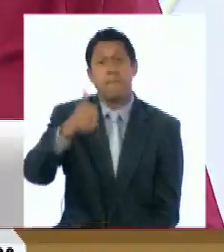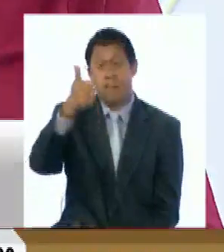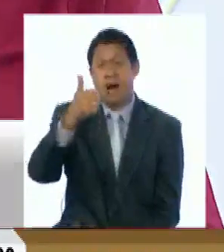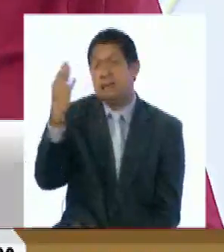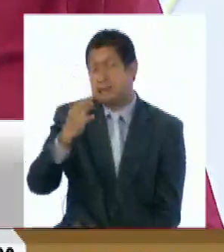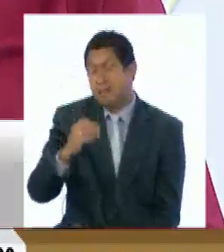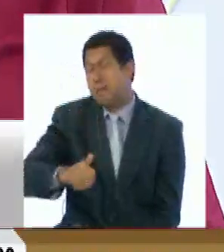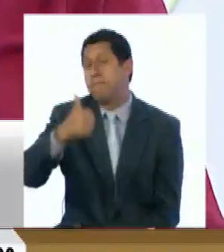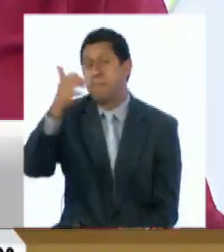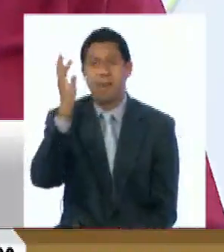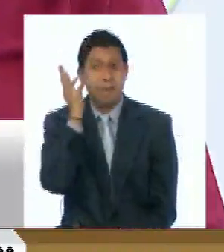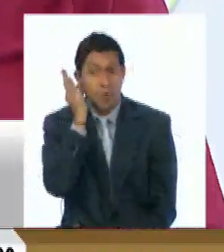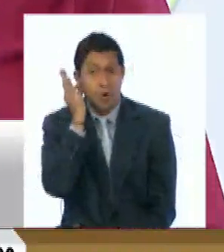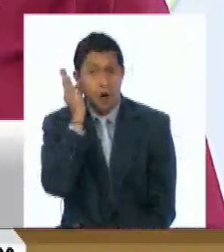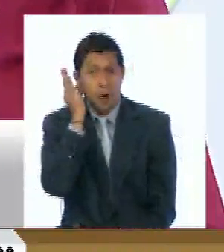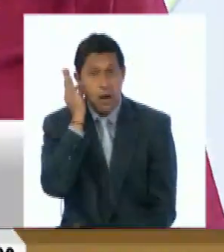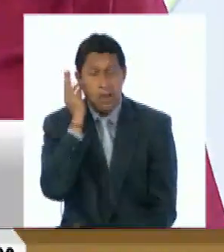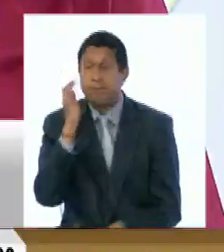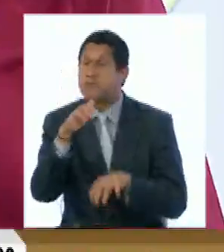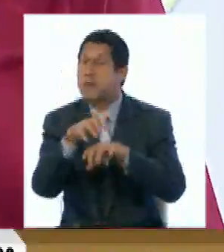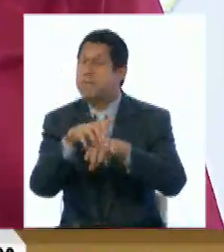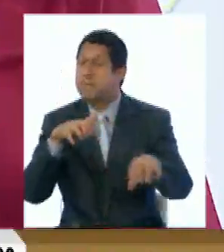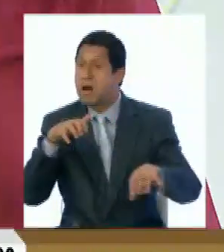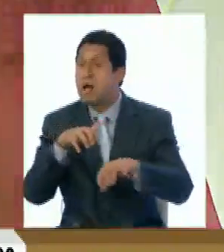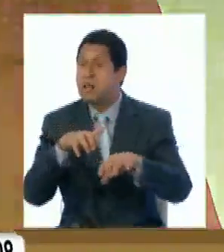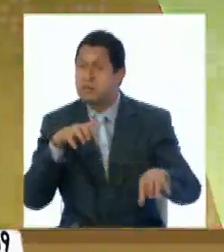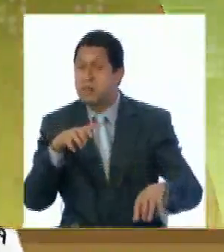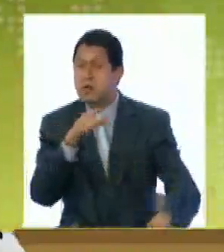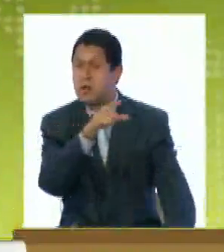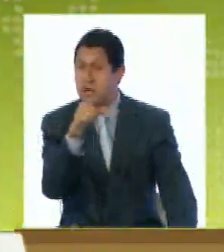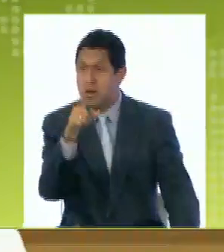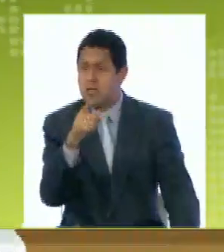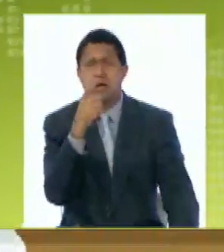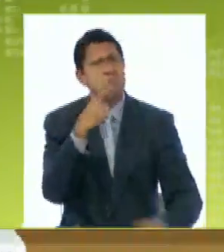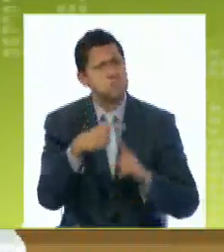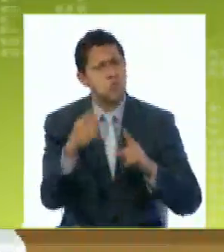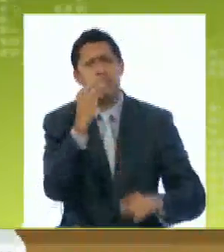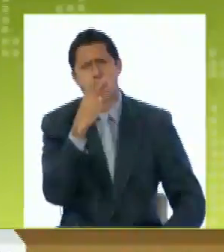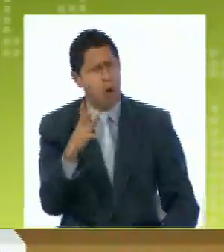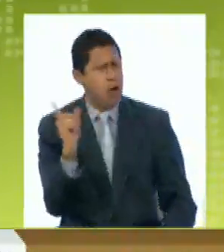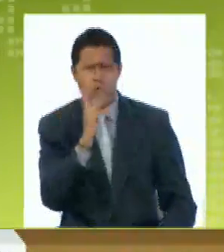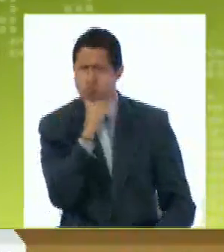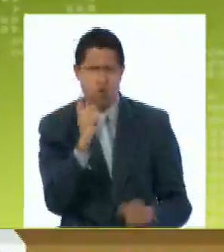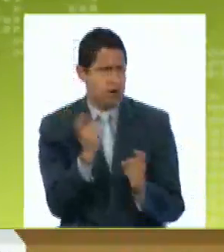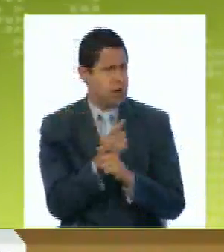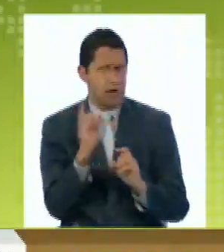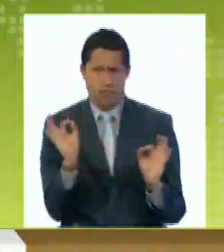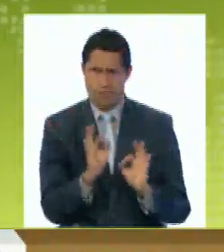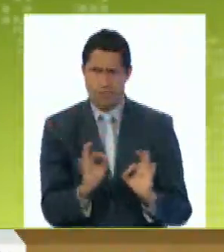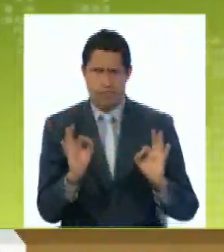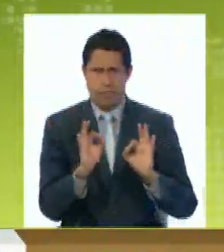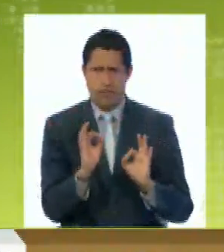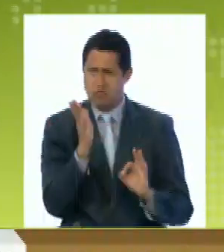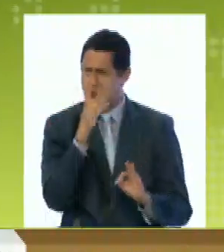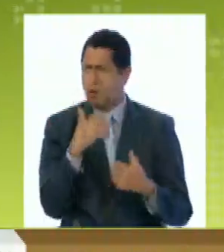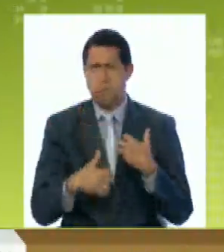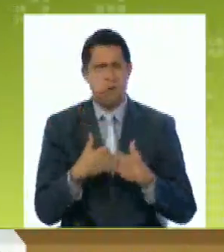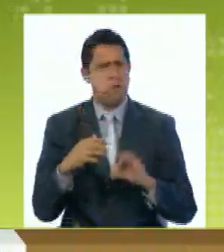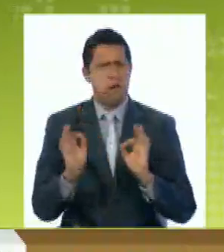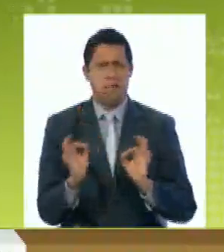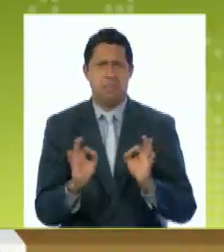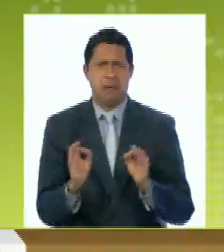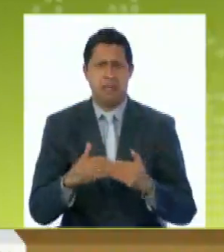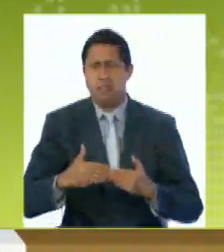siempre en mujeres y la mayoría de la patología no hablar de tiroides benigna y generalmente no tiene mayores complicaciones